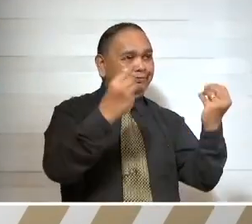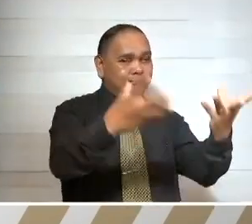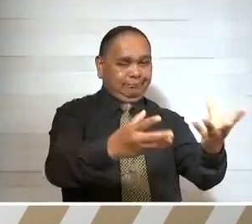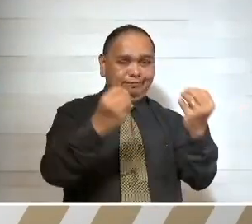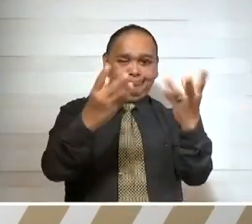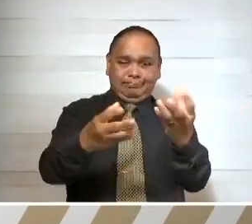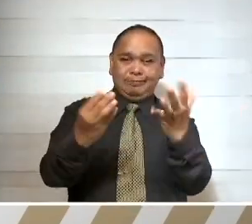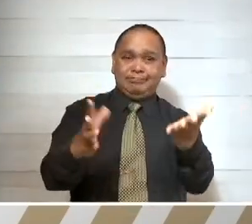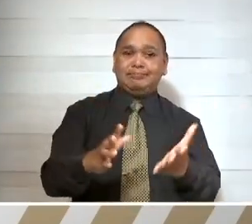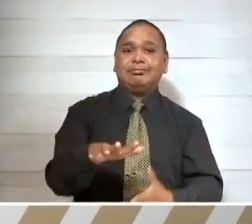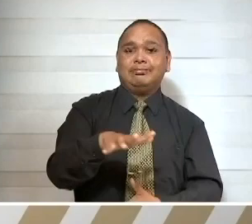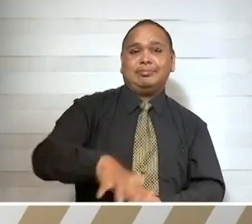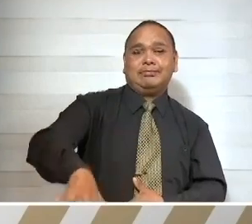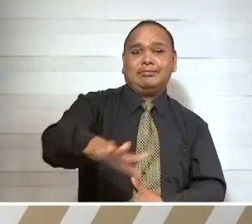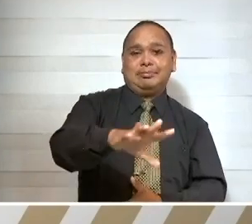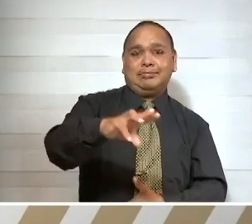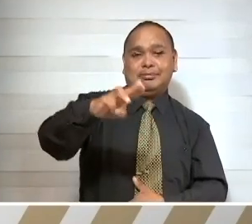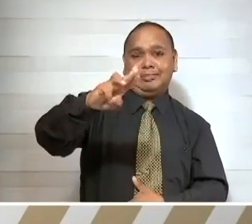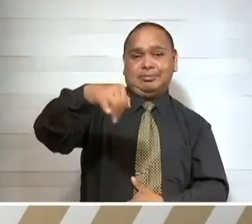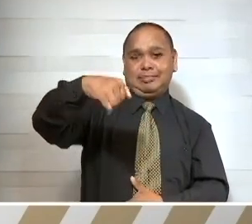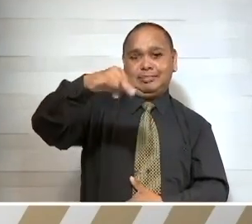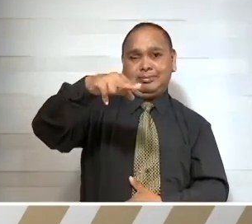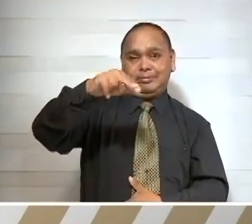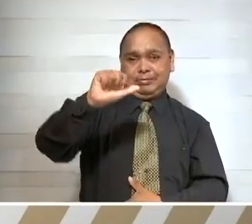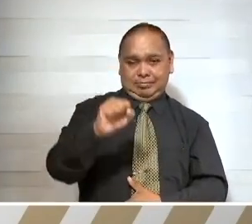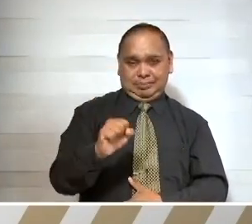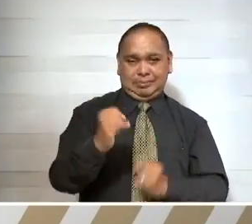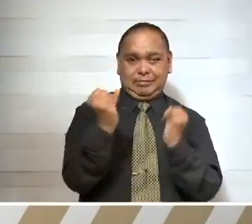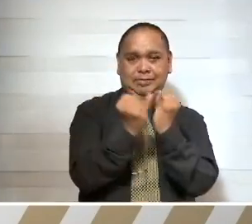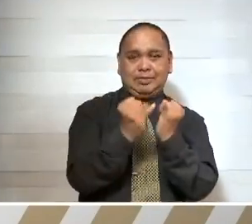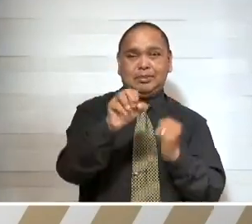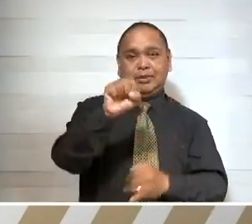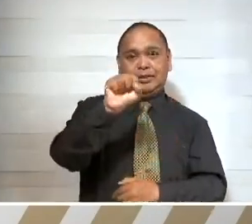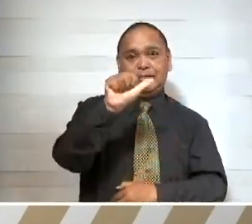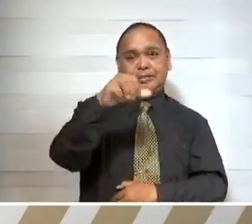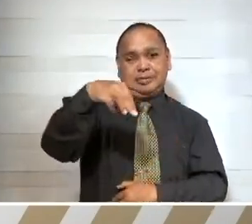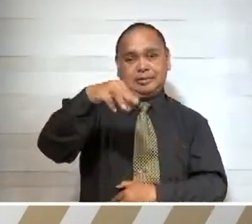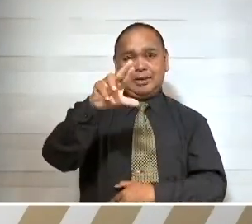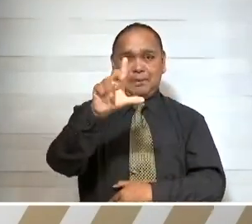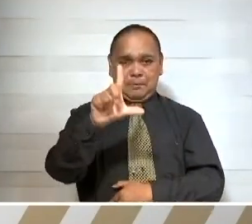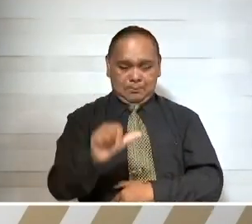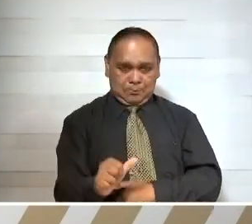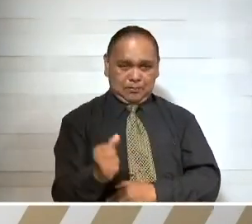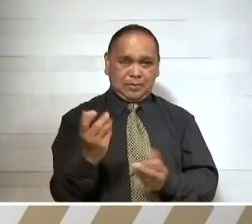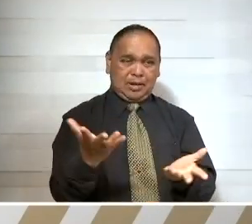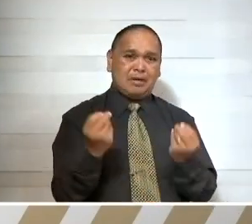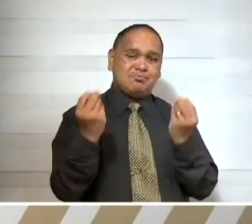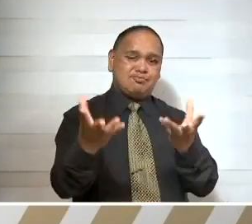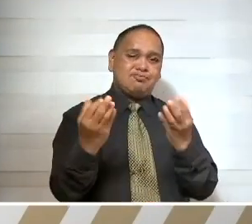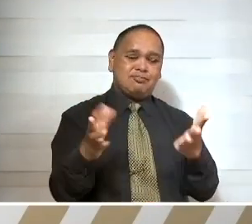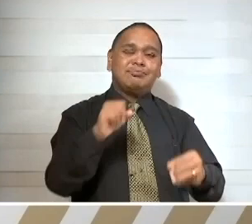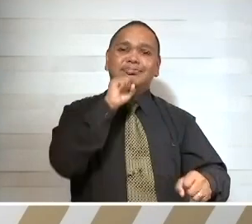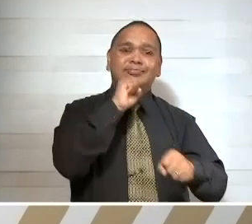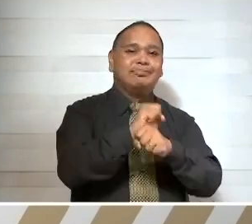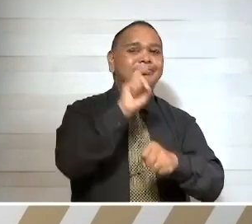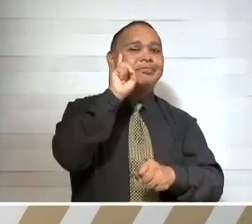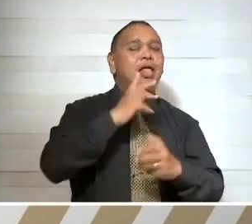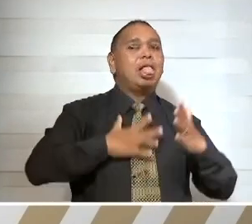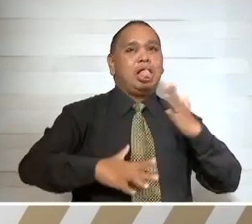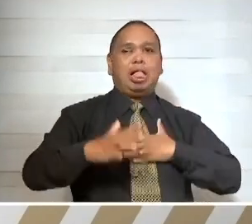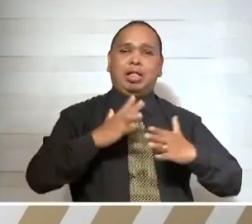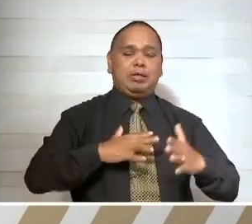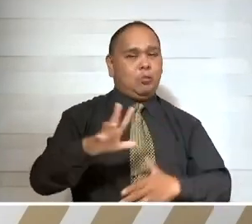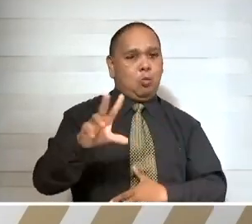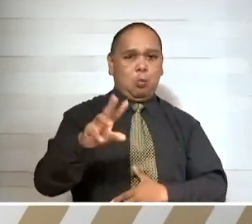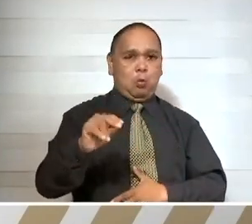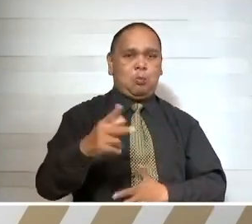con la colonia Minas y también con Samulá, y la verdad es que nos llena de alegría. Nuestra secretaria. Nos llena de alegría